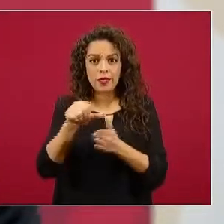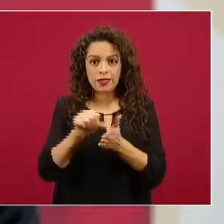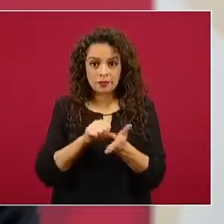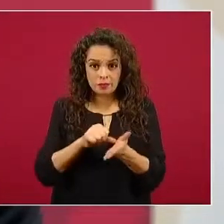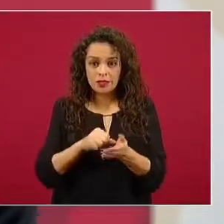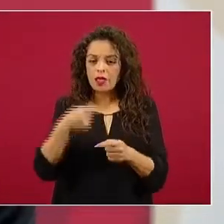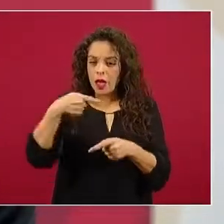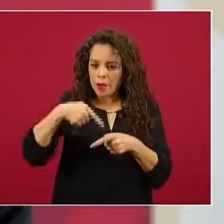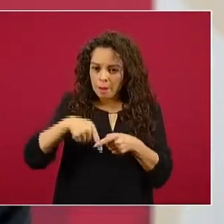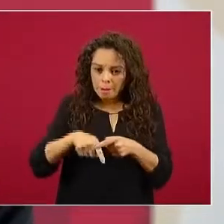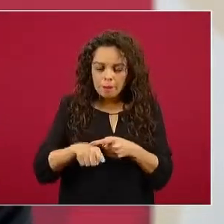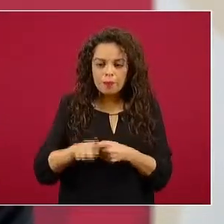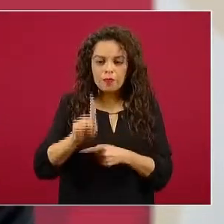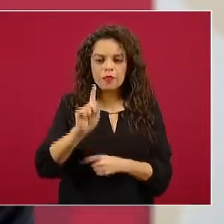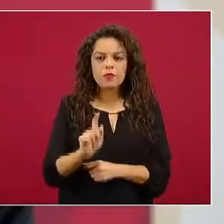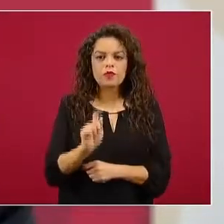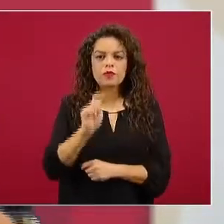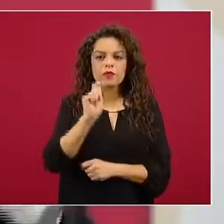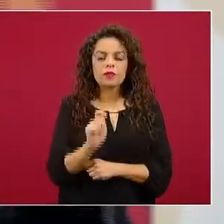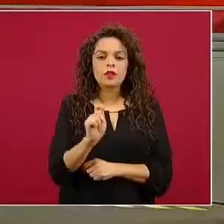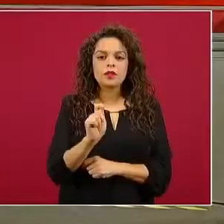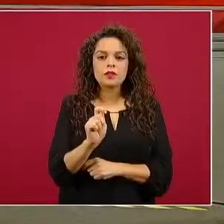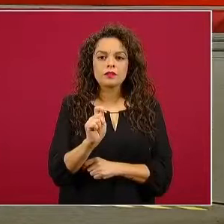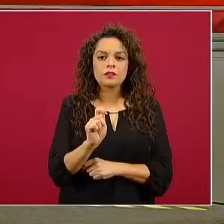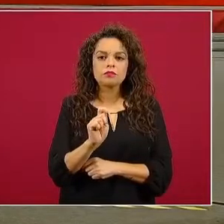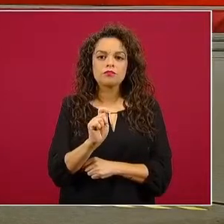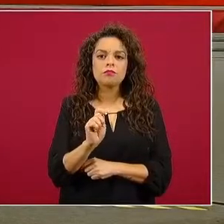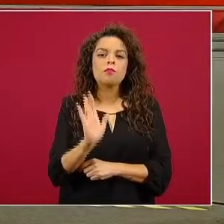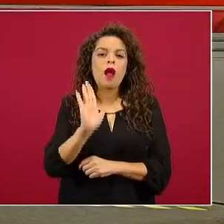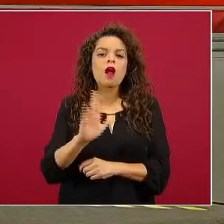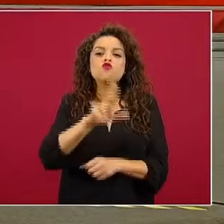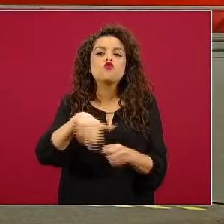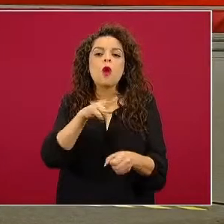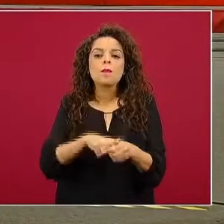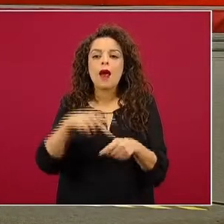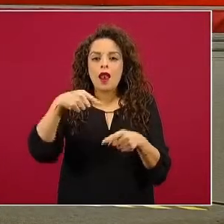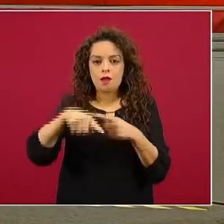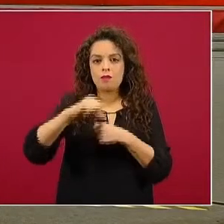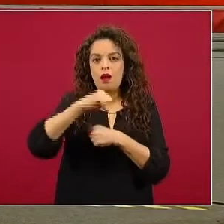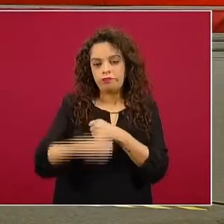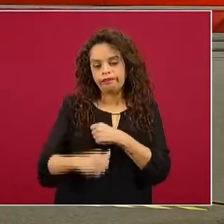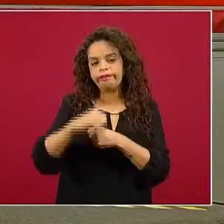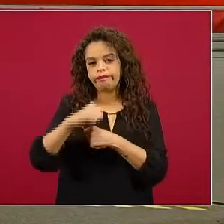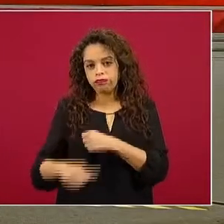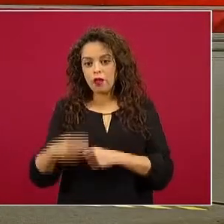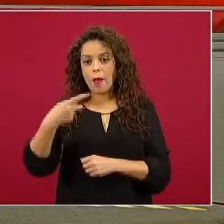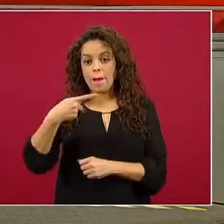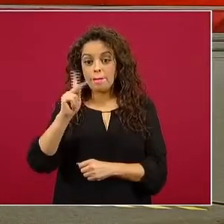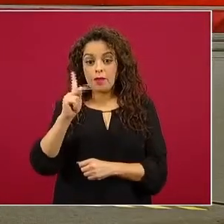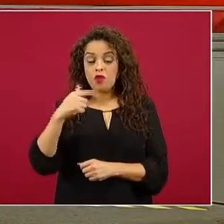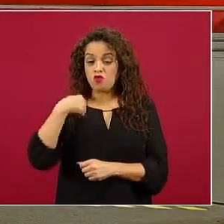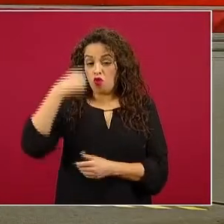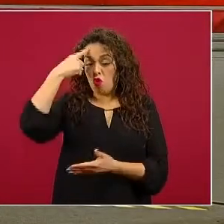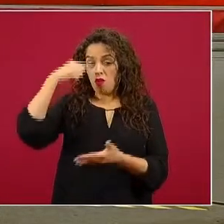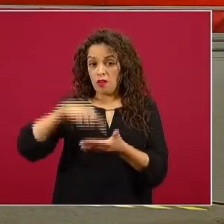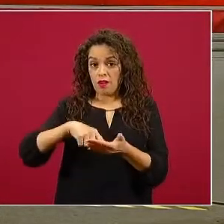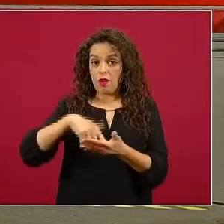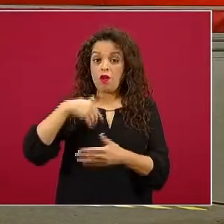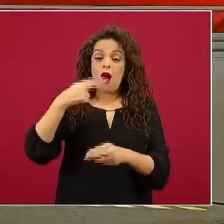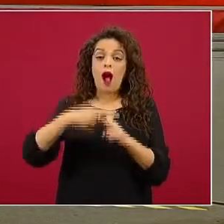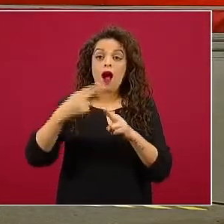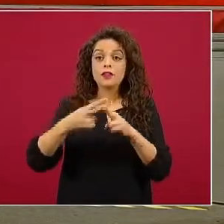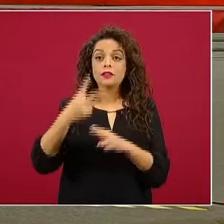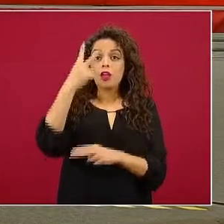un poquito cercano a la normalidad, pero yo creo que hasta el año próximo, el año 2021, vamos a estar